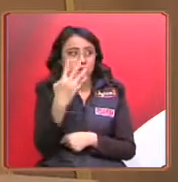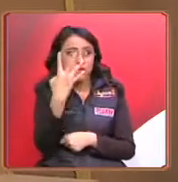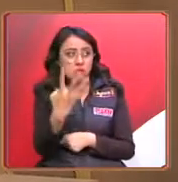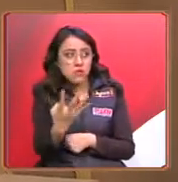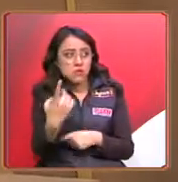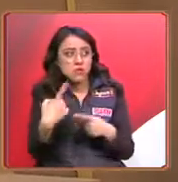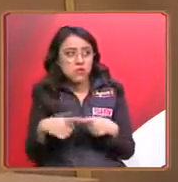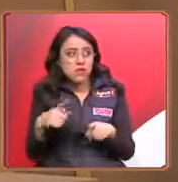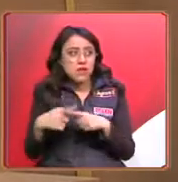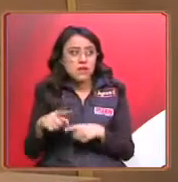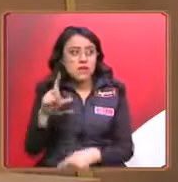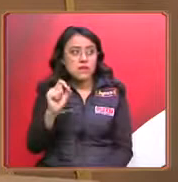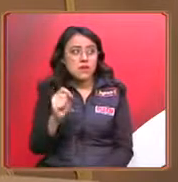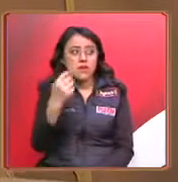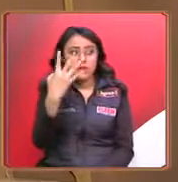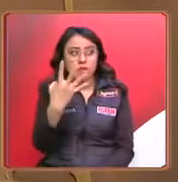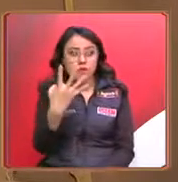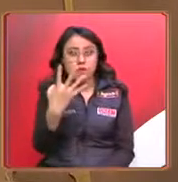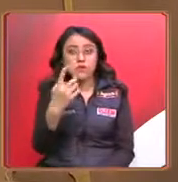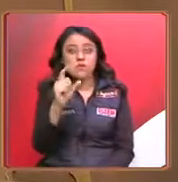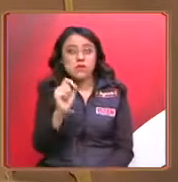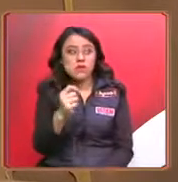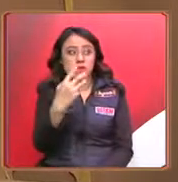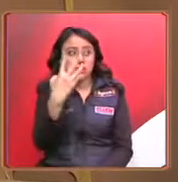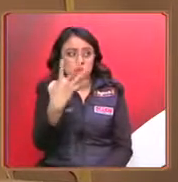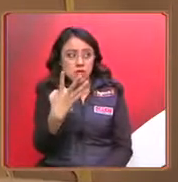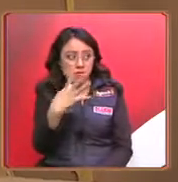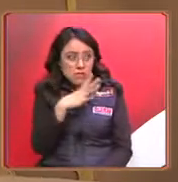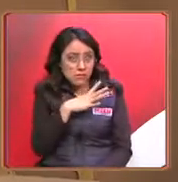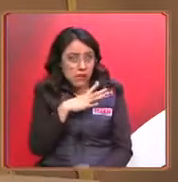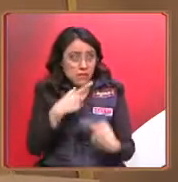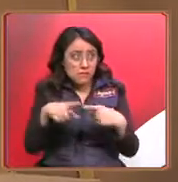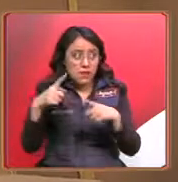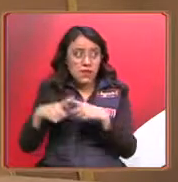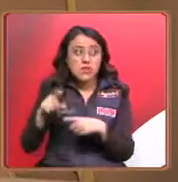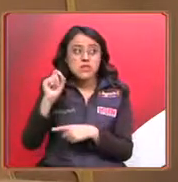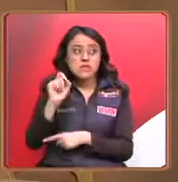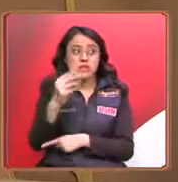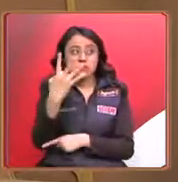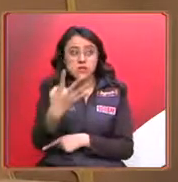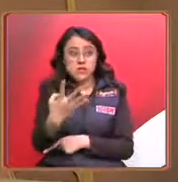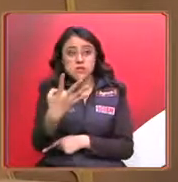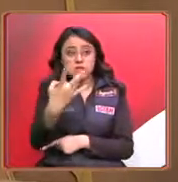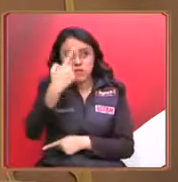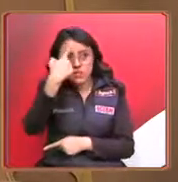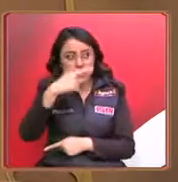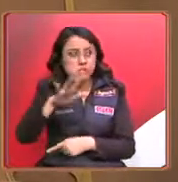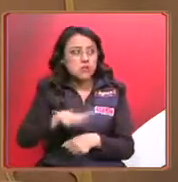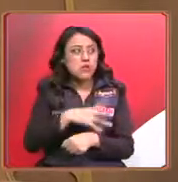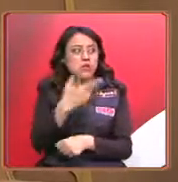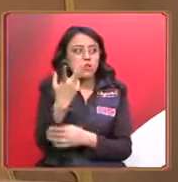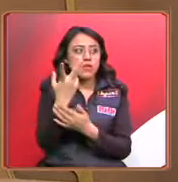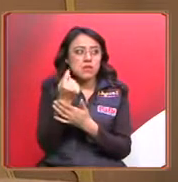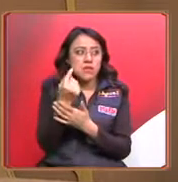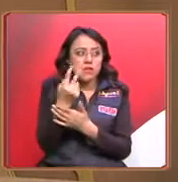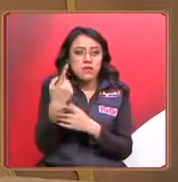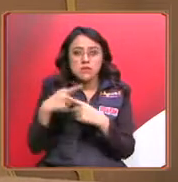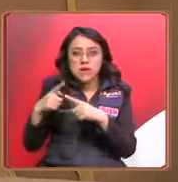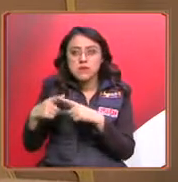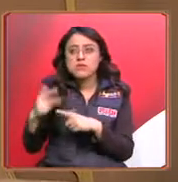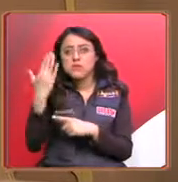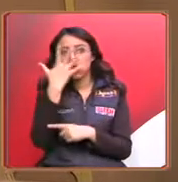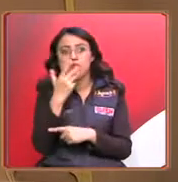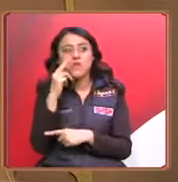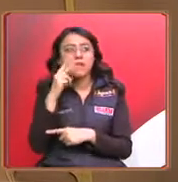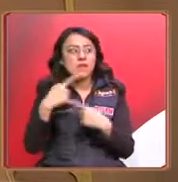por ahí eso porque voy empezando, no sé muy bien. Número 24. Y sabía sobre eso porque lo veía en televisión y obviamente la promoción es